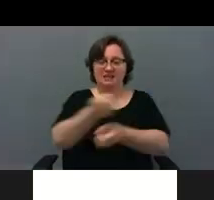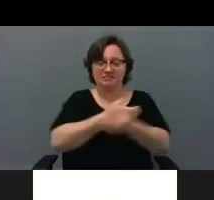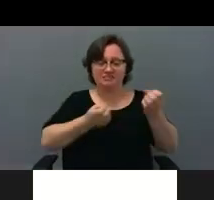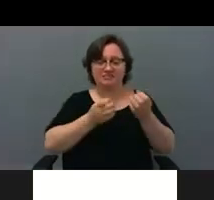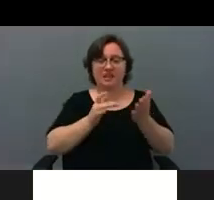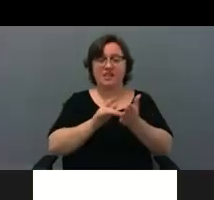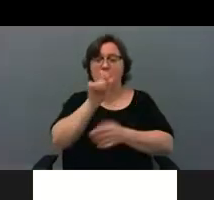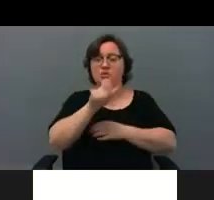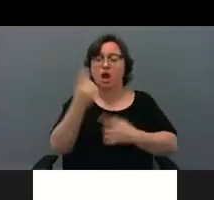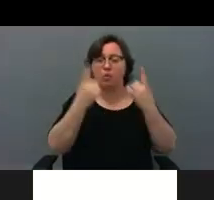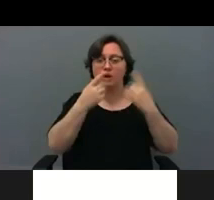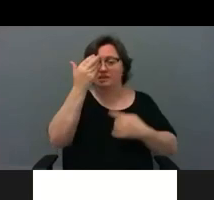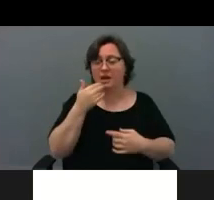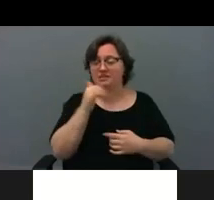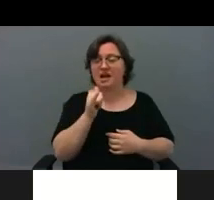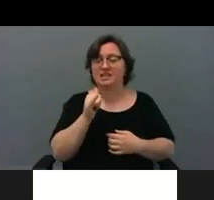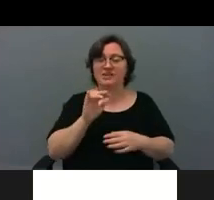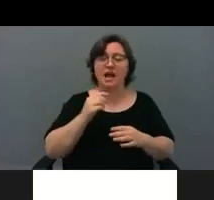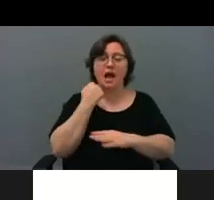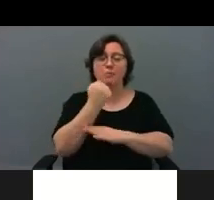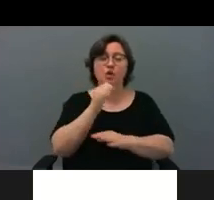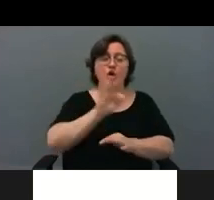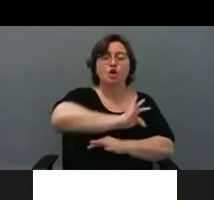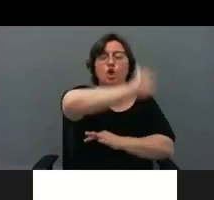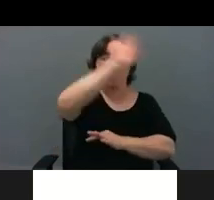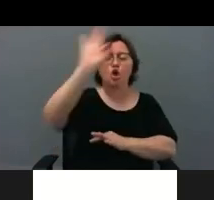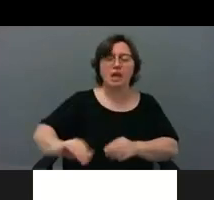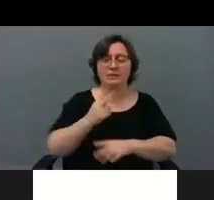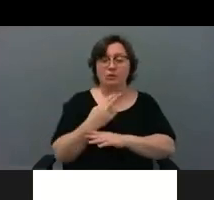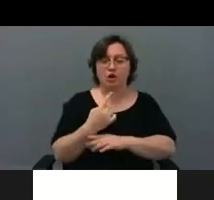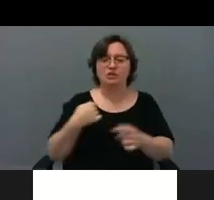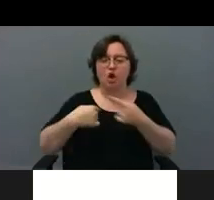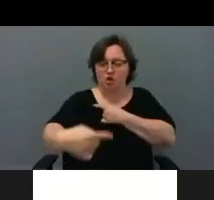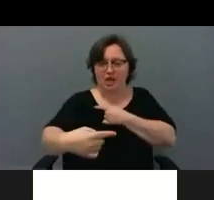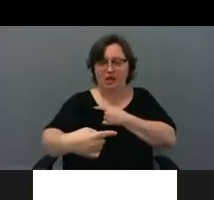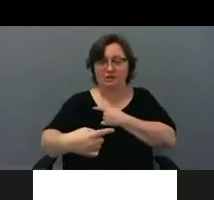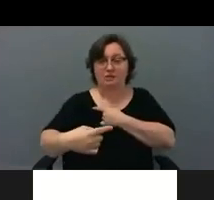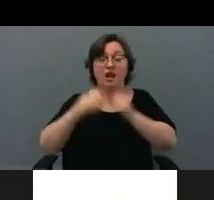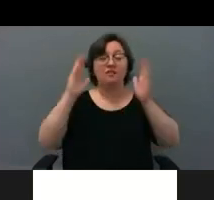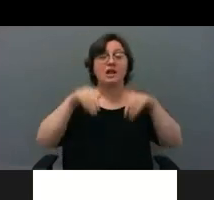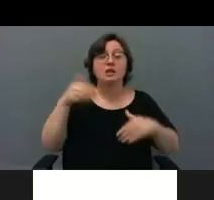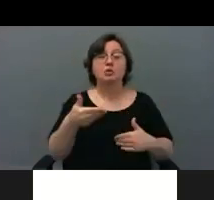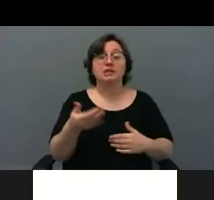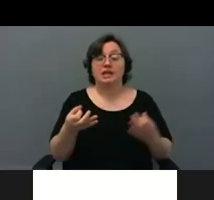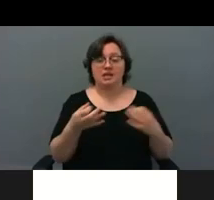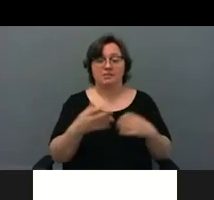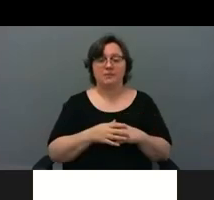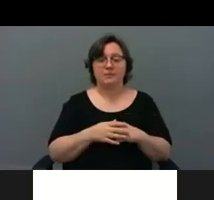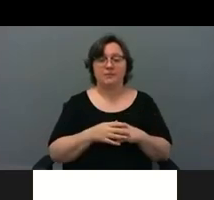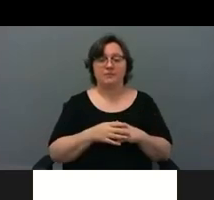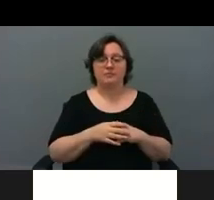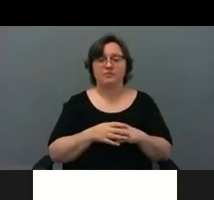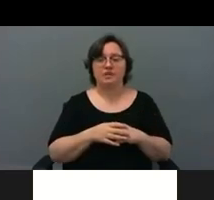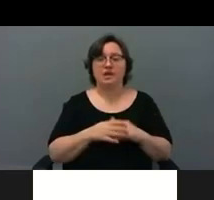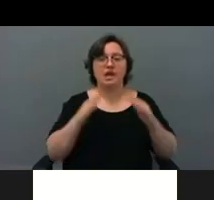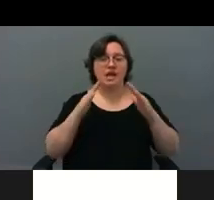las 24 horas del día, los 7 días de la semana. Y al final, lo que es importante no es dónde